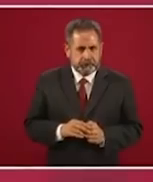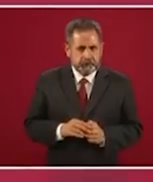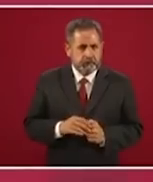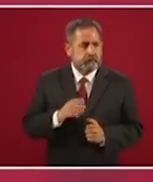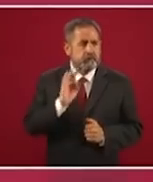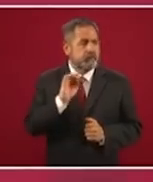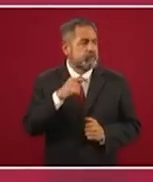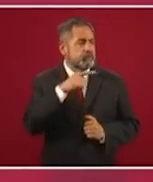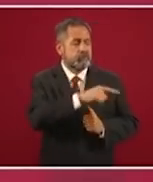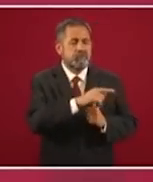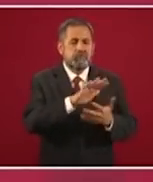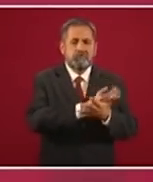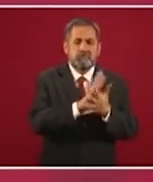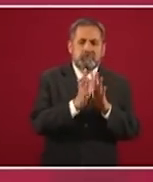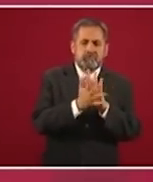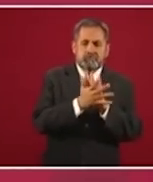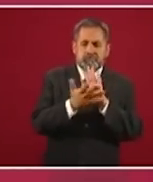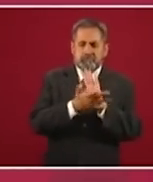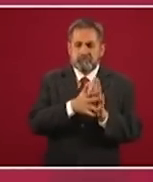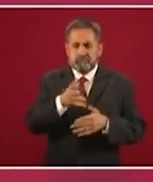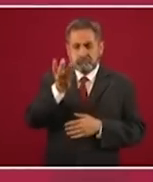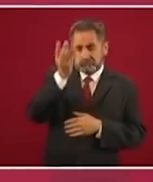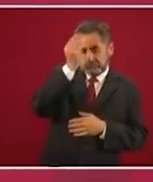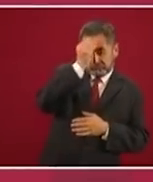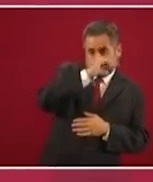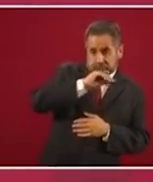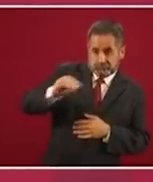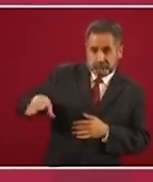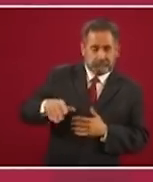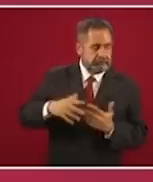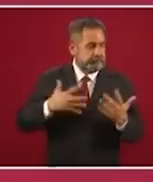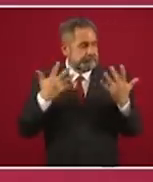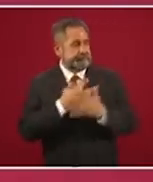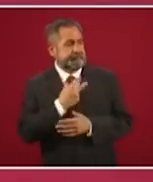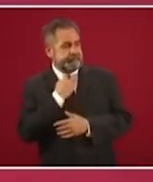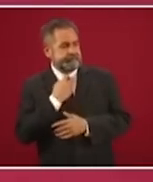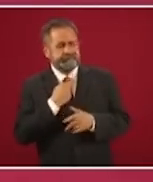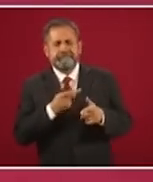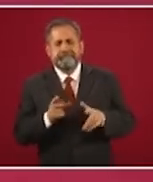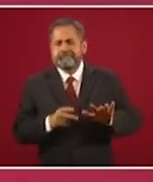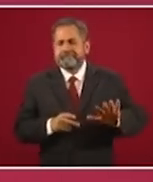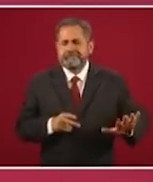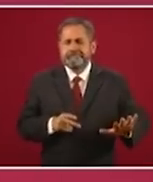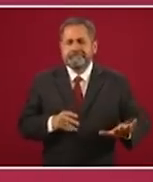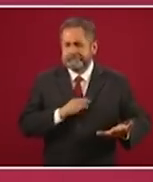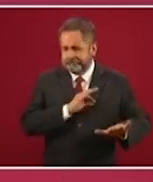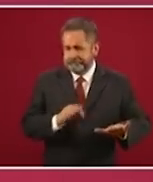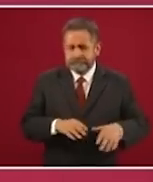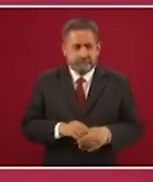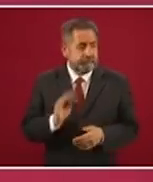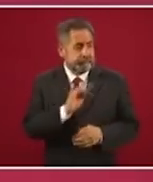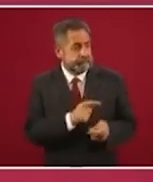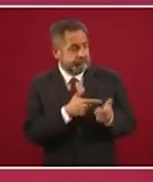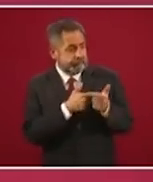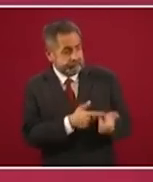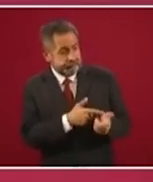boicot, que lo ha habido, pero que le siguieran con